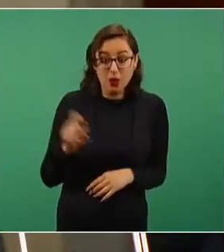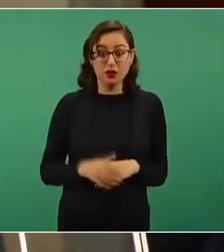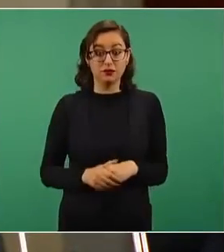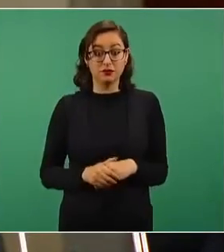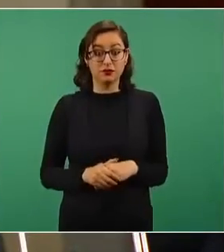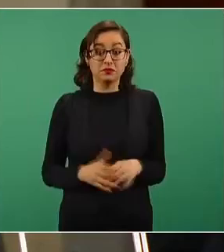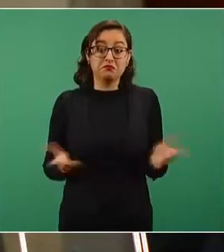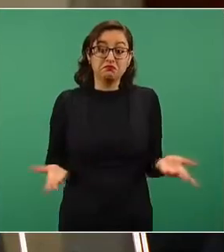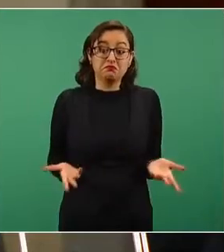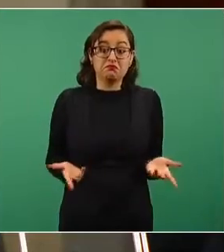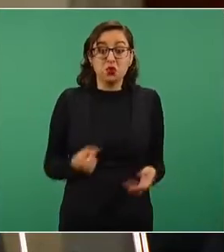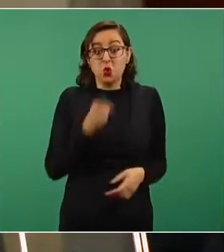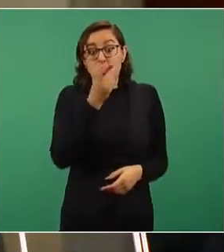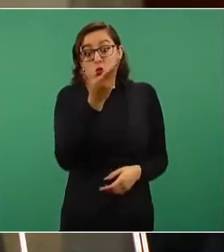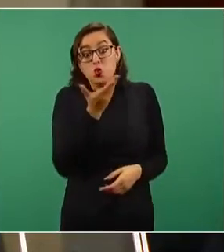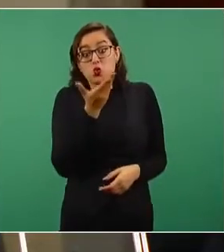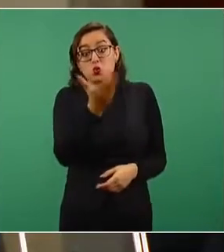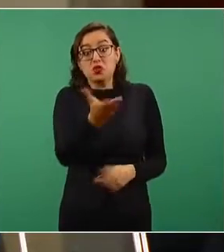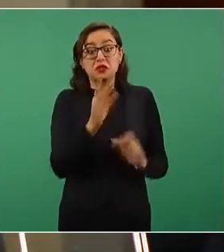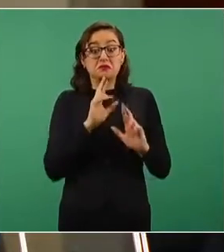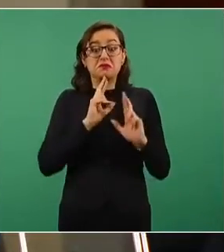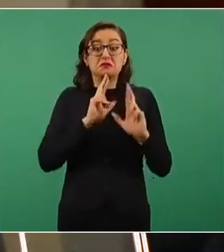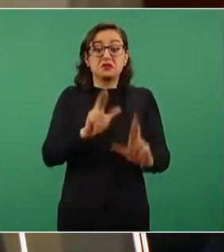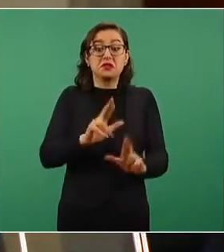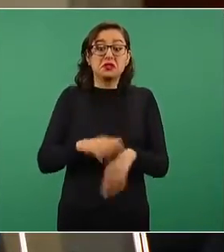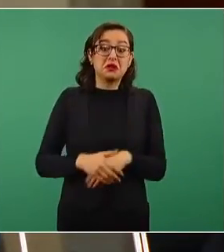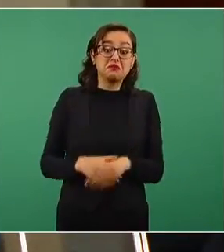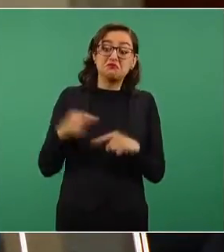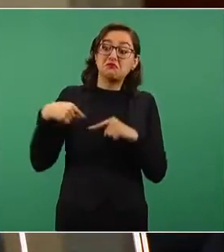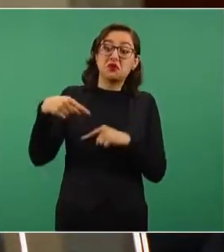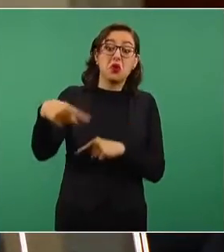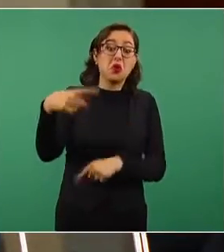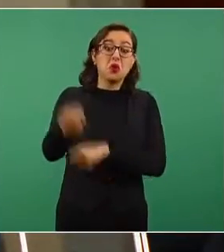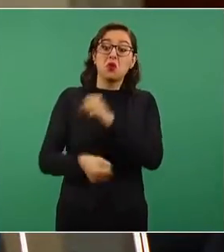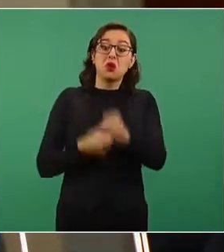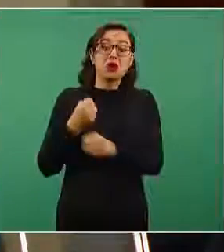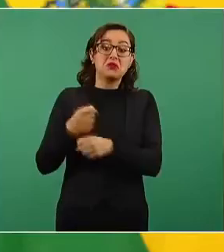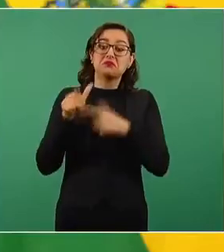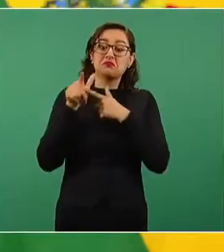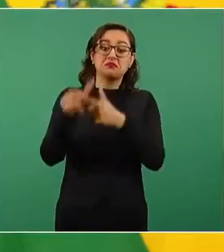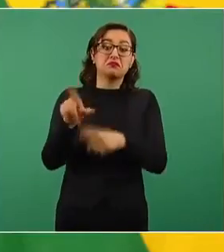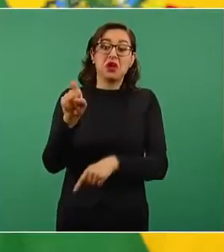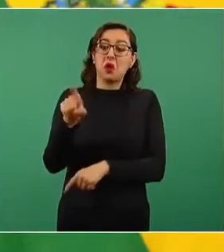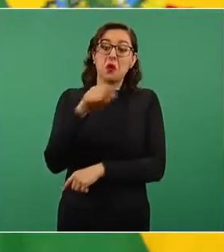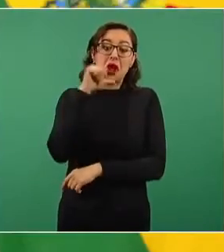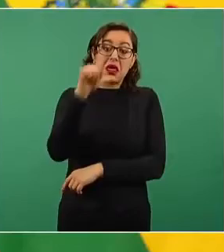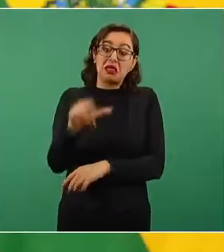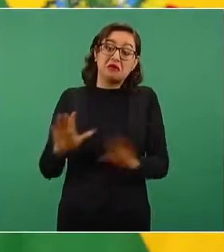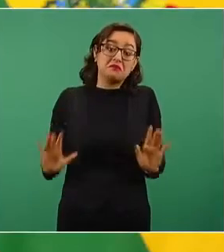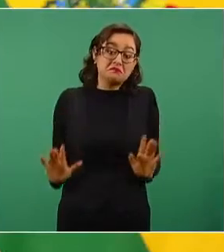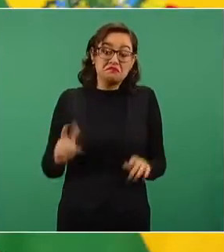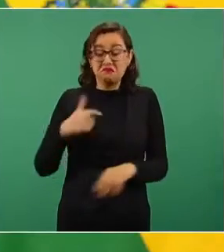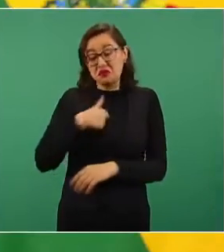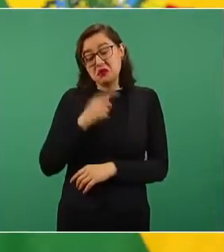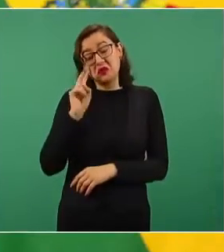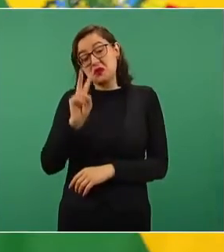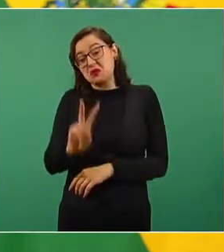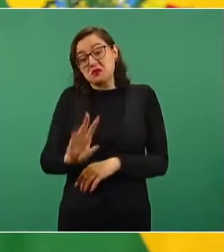vista, ojalá me equivoque, es que va a pasar otro año sin agua. No. Ese poblado. Ya se está resolviendo. Y